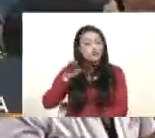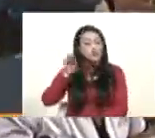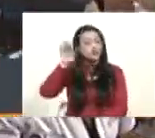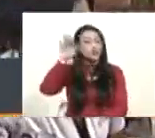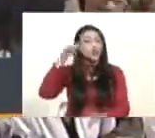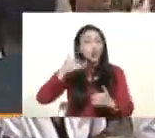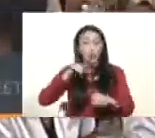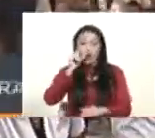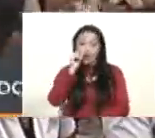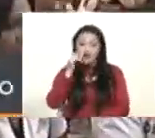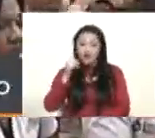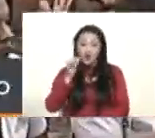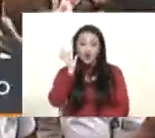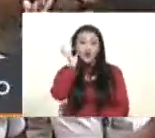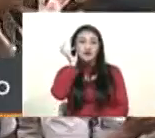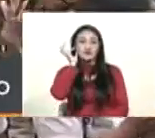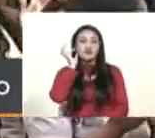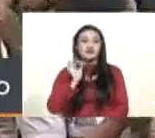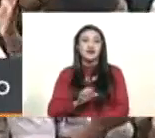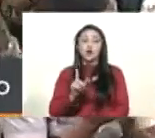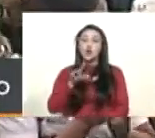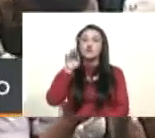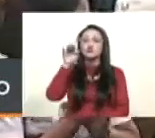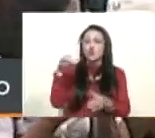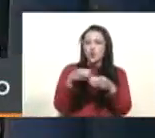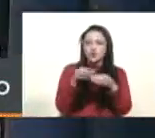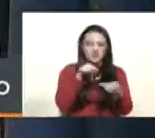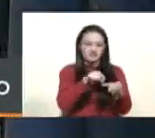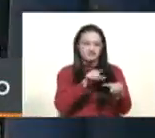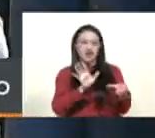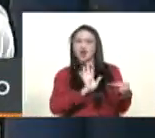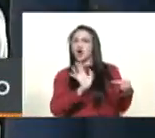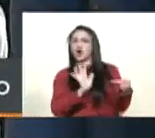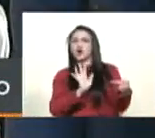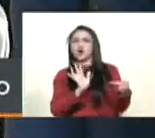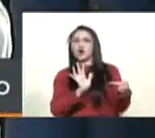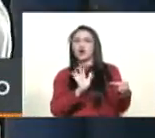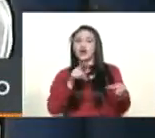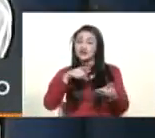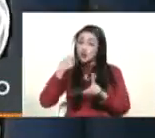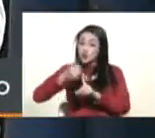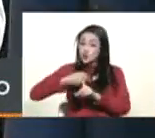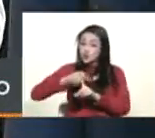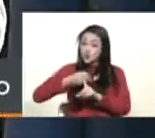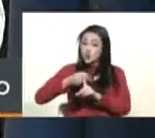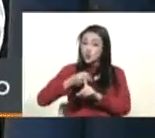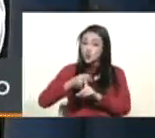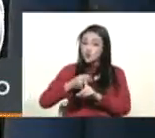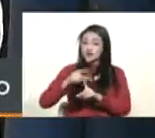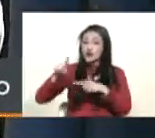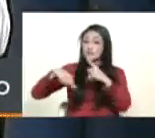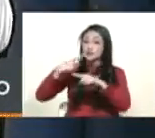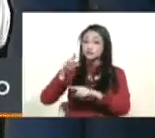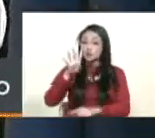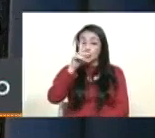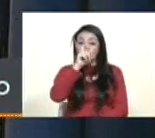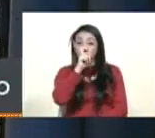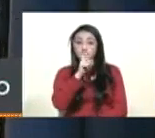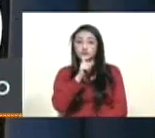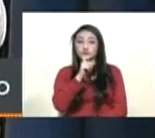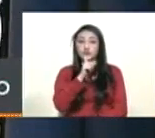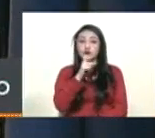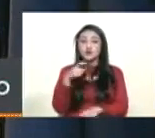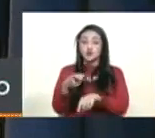y de nuestras hijas, no al futuro de un grupito. Esta batalla se trata en si en los próximos 4 años